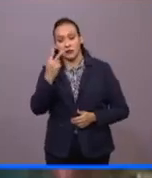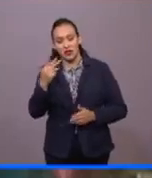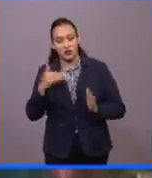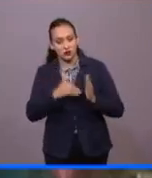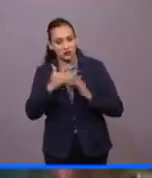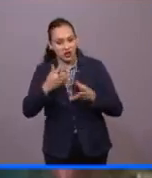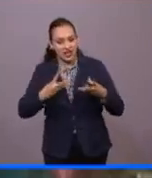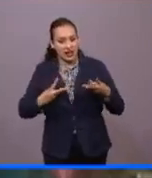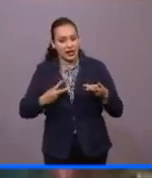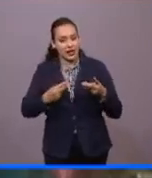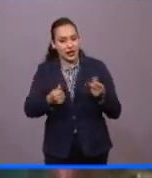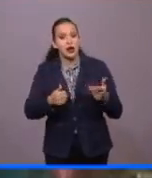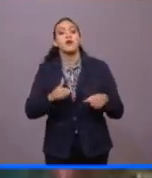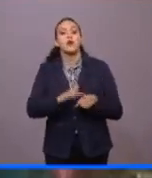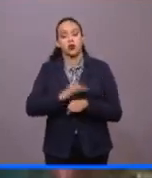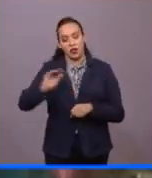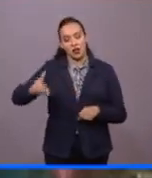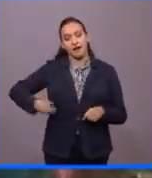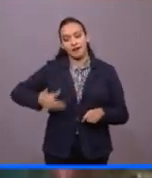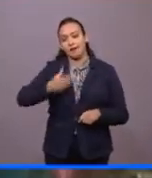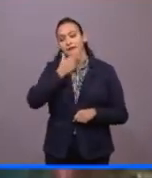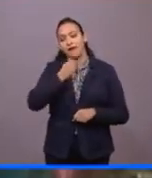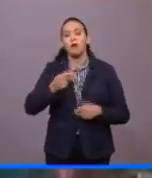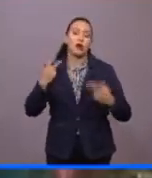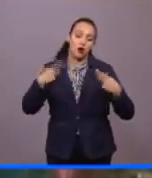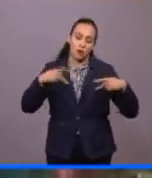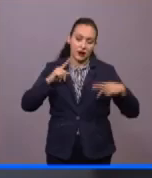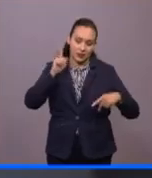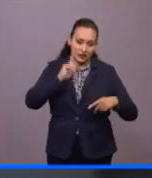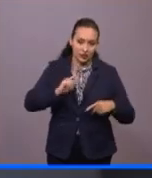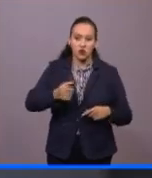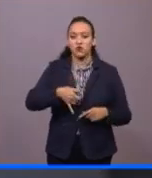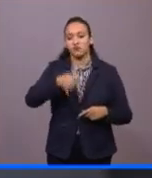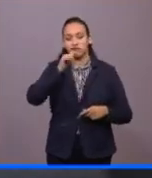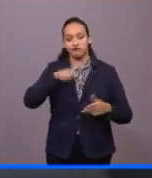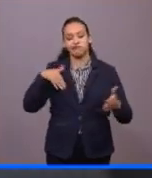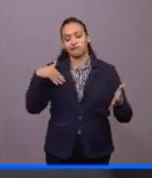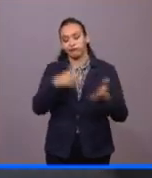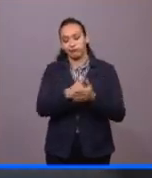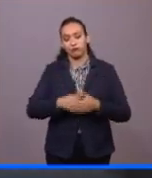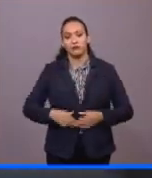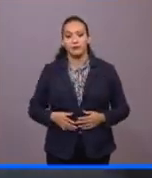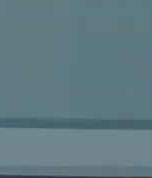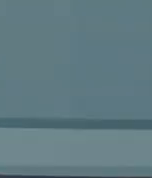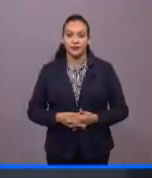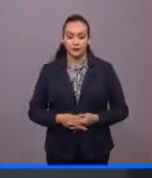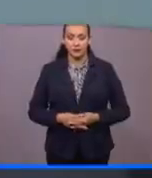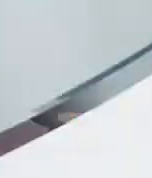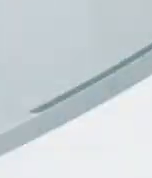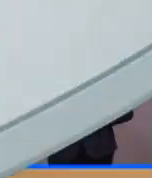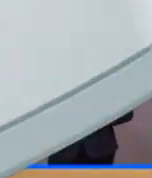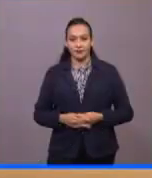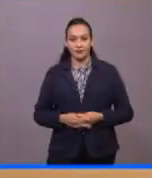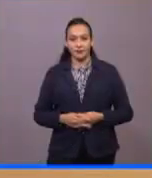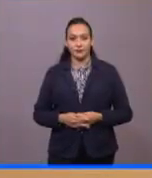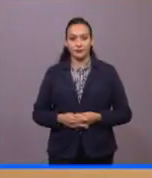de pesos al año. Para el canal del Poder Judicial de la Federación, Lorena Sánchez Cabrera.